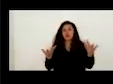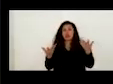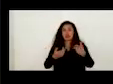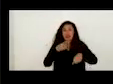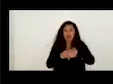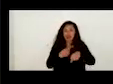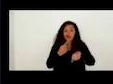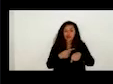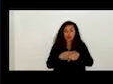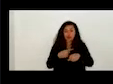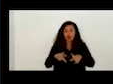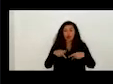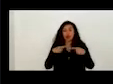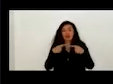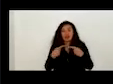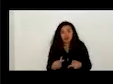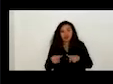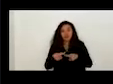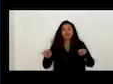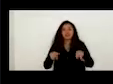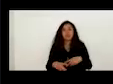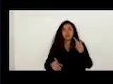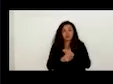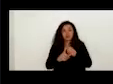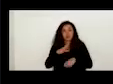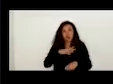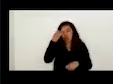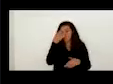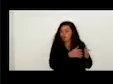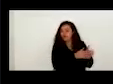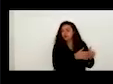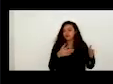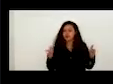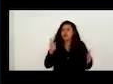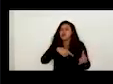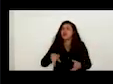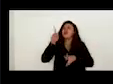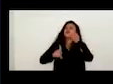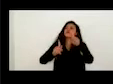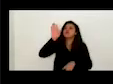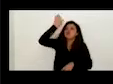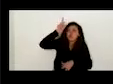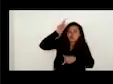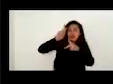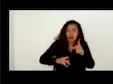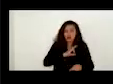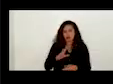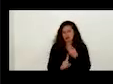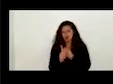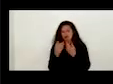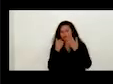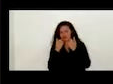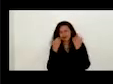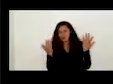enfermedades crónico-degenerativas. Entonces, a lo largo de la sesión me pueden hablar, interrumpir, no hay ningún problema. Yo puedo